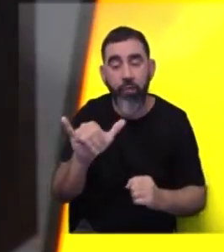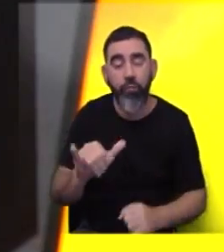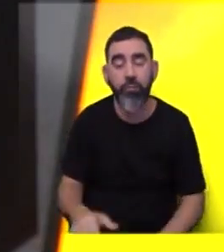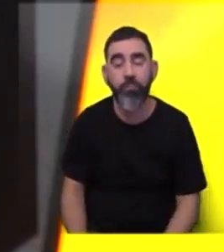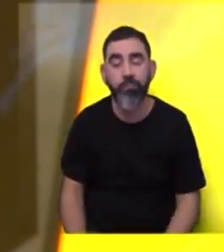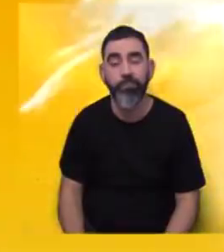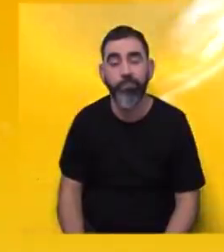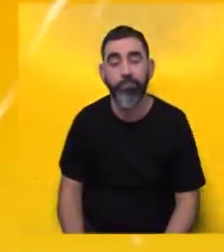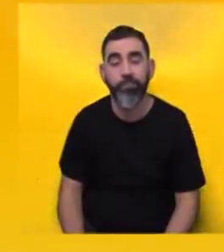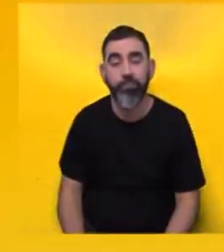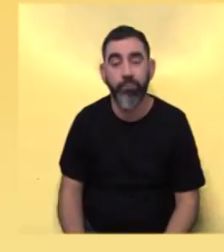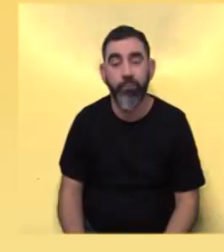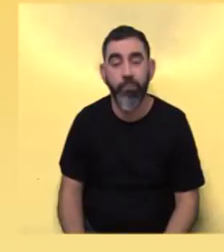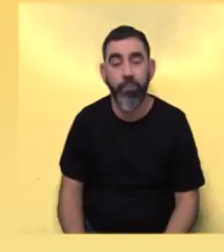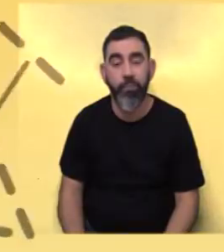ver.